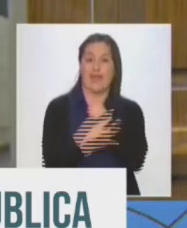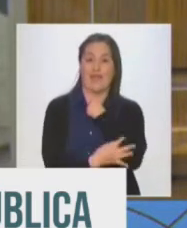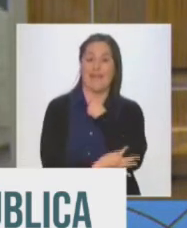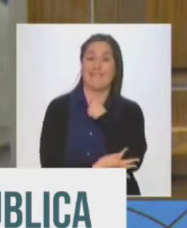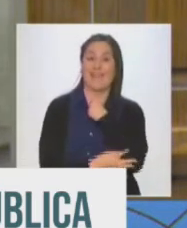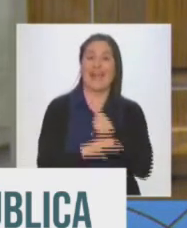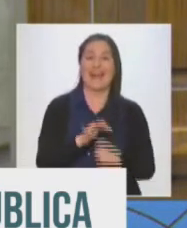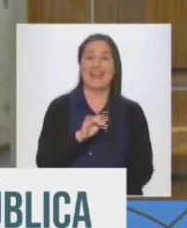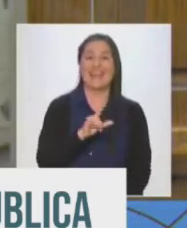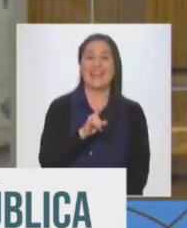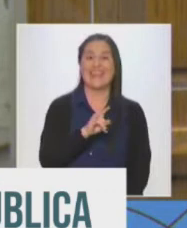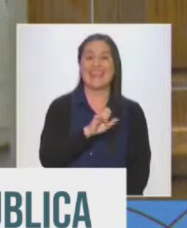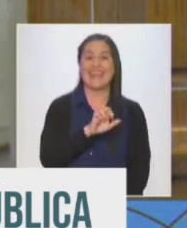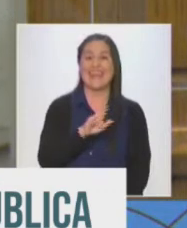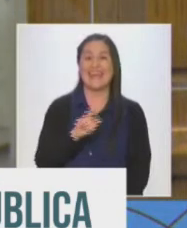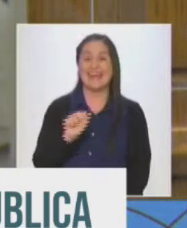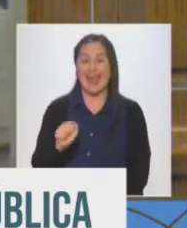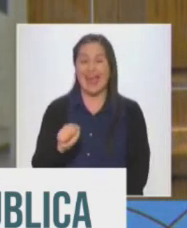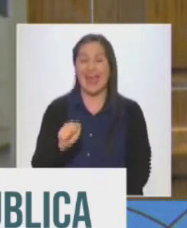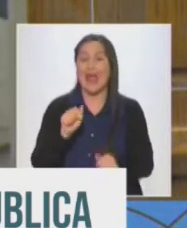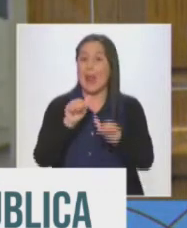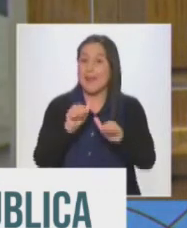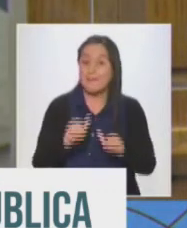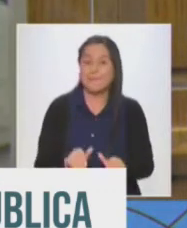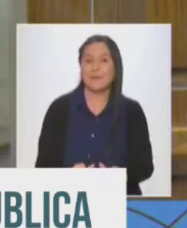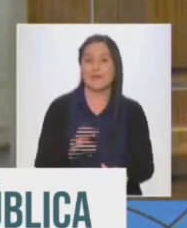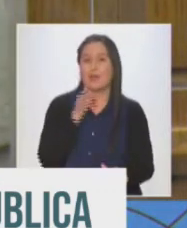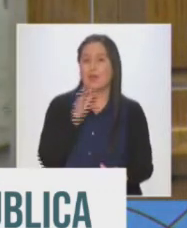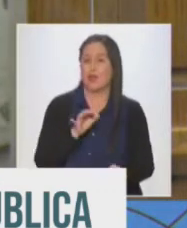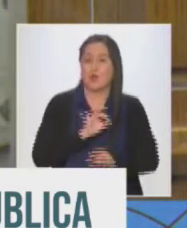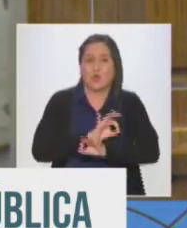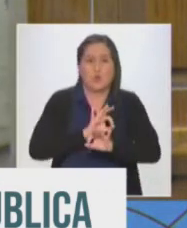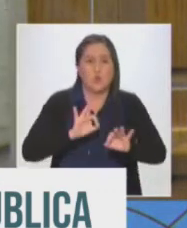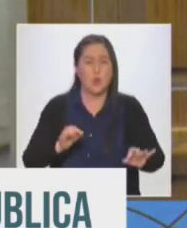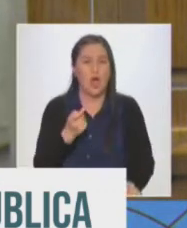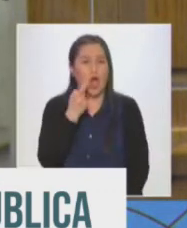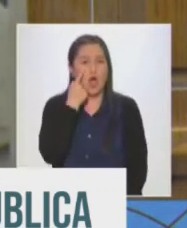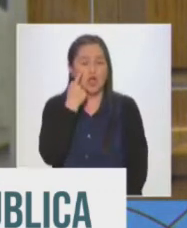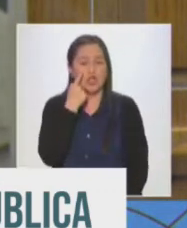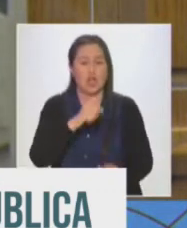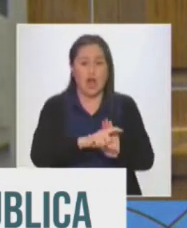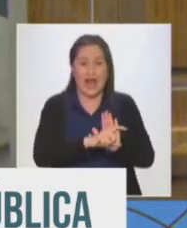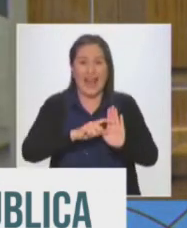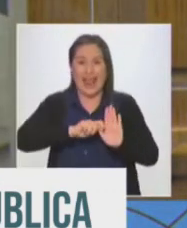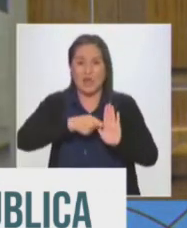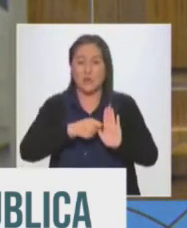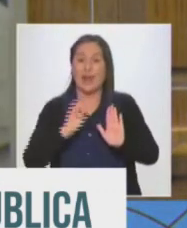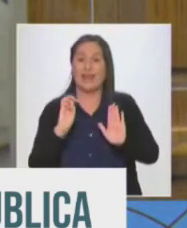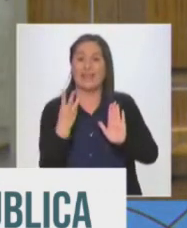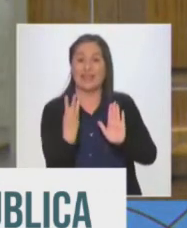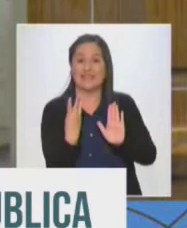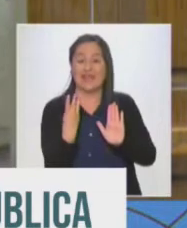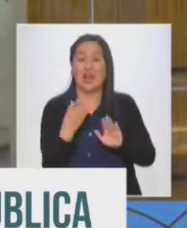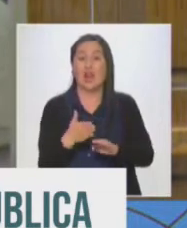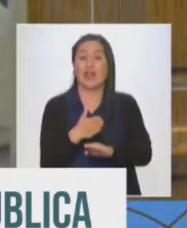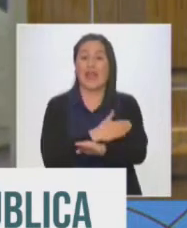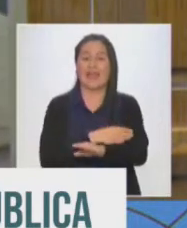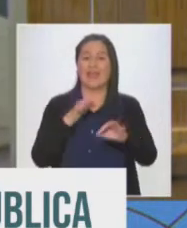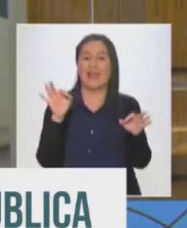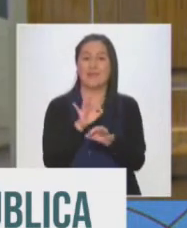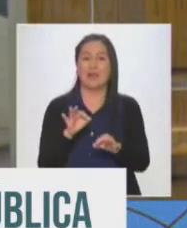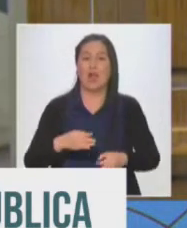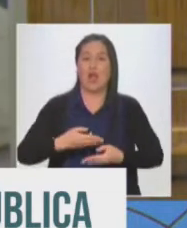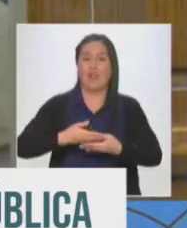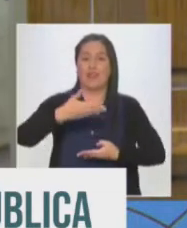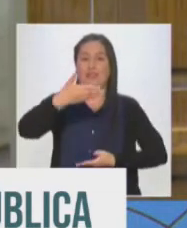Guerra. El propio fiscal aludido ha sostenido que nunca tuvo conocimiento de la cláusula tercera, según lo explicó ante el diario La Tercera